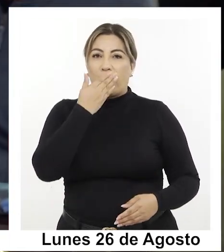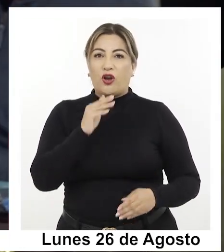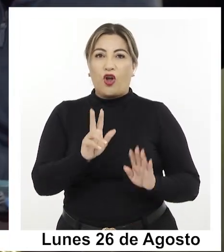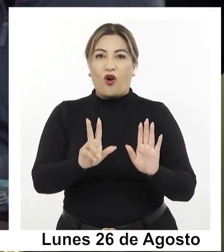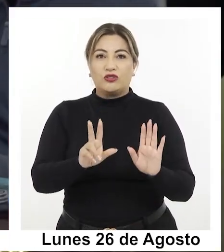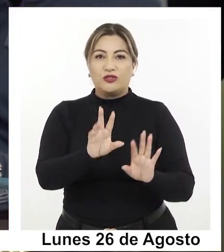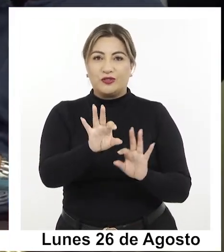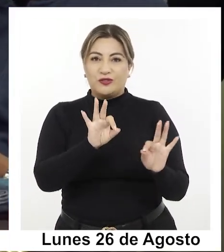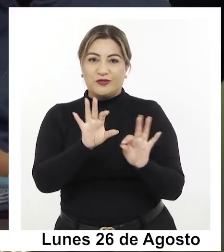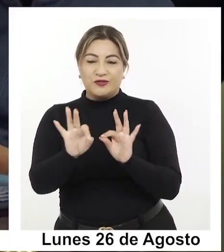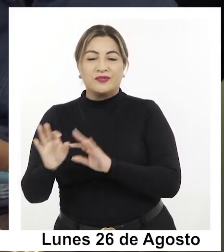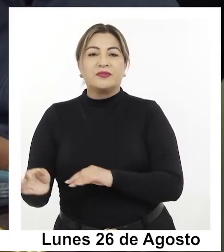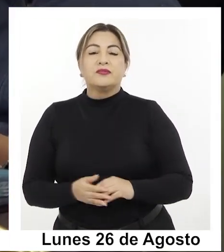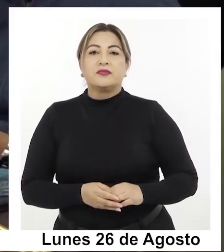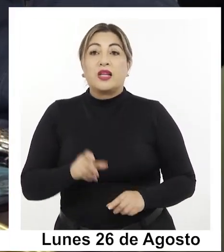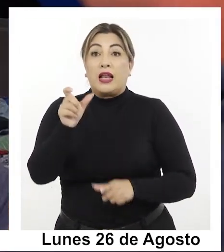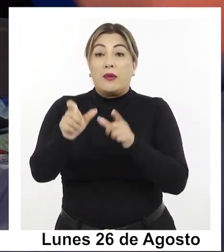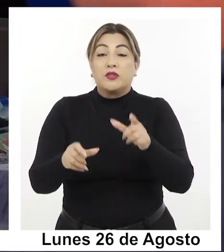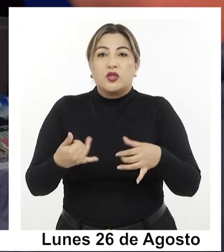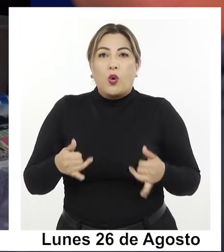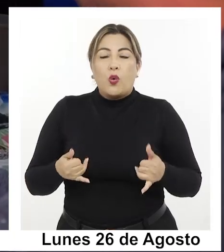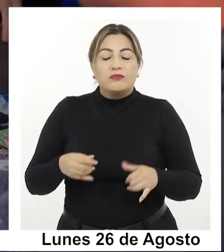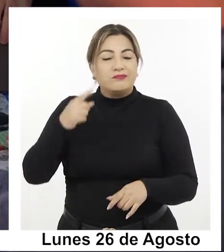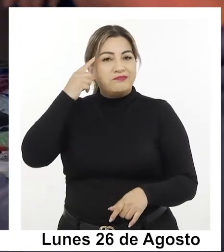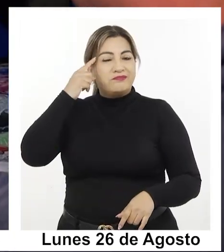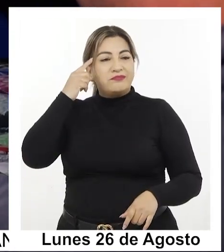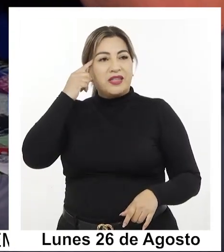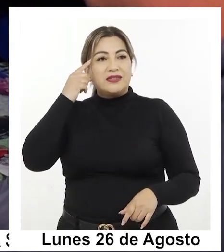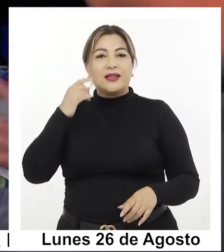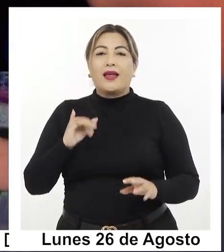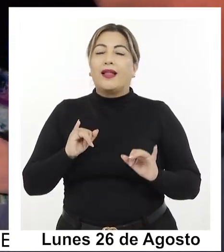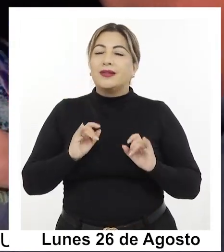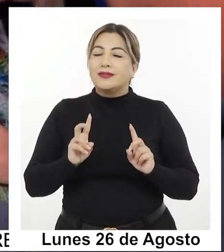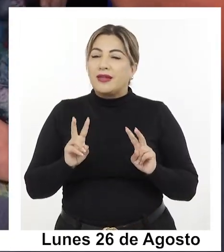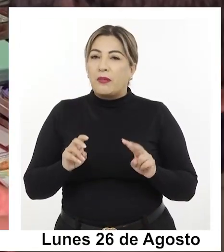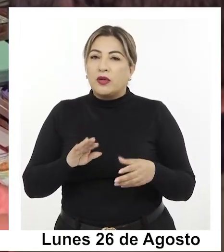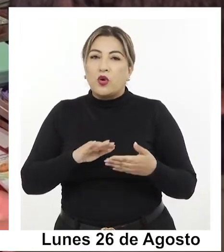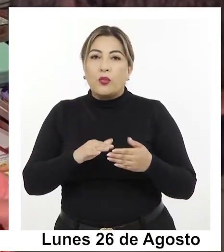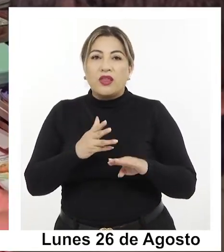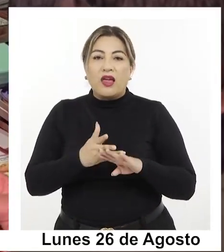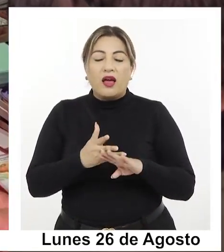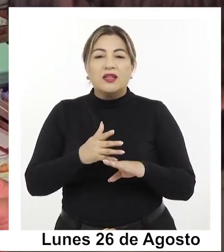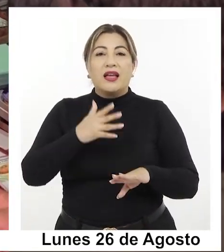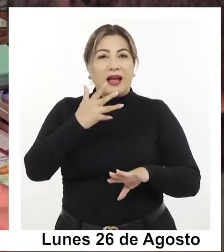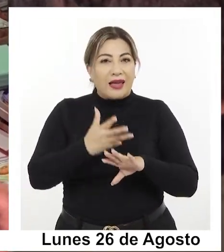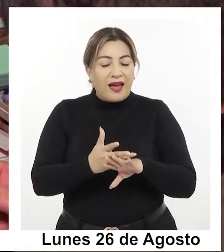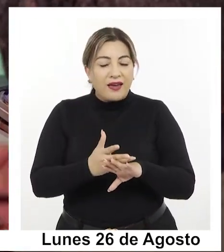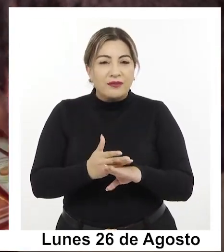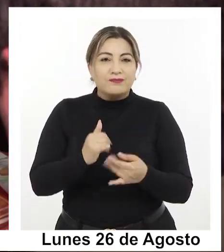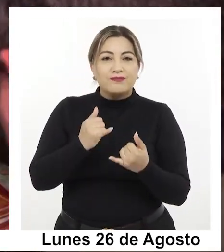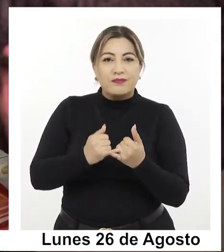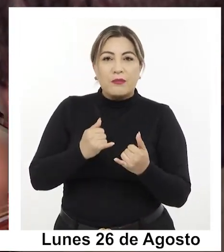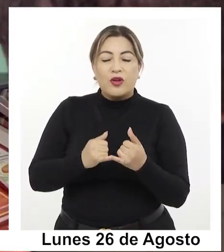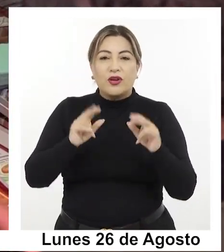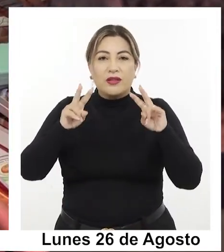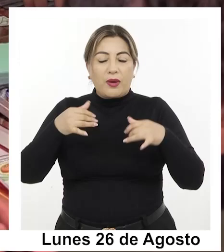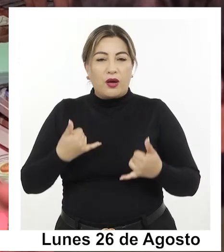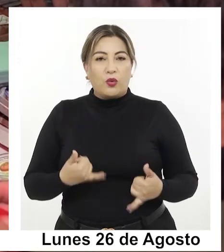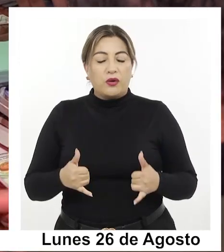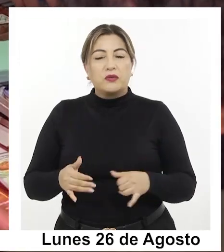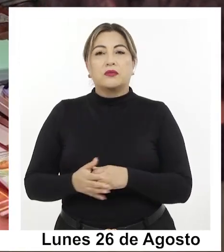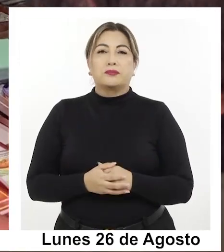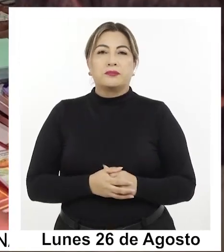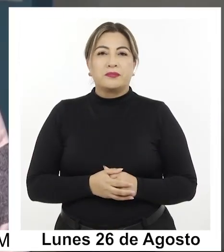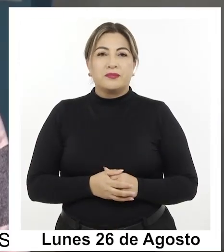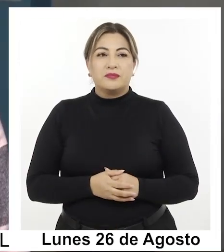ocho. Los jugadores lo que más valoran es la comunidad que se va formando en torno de este juego. Más que el